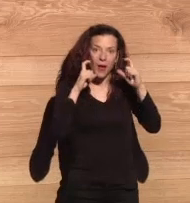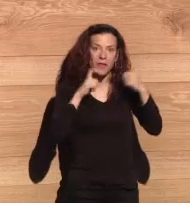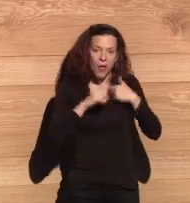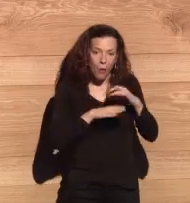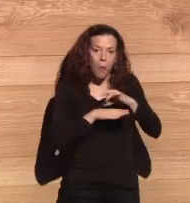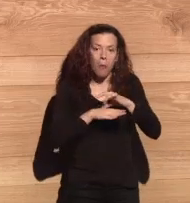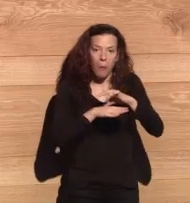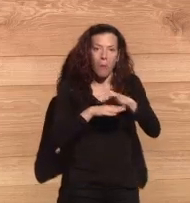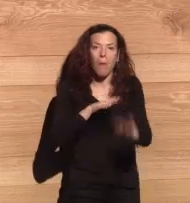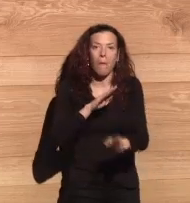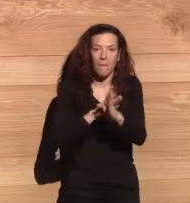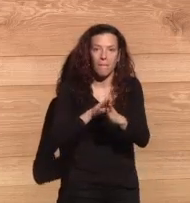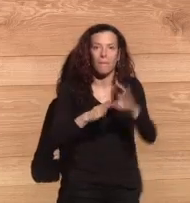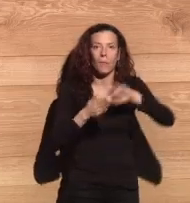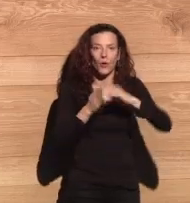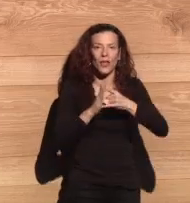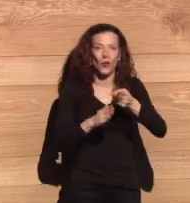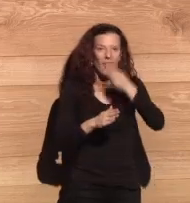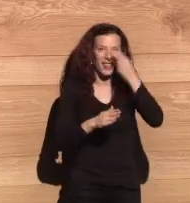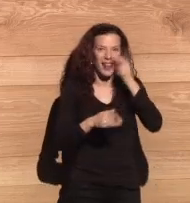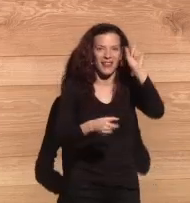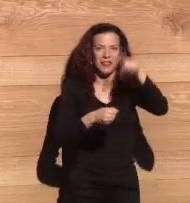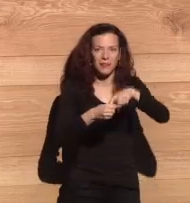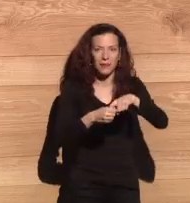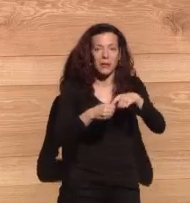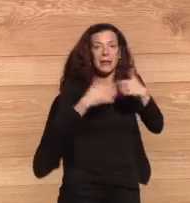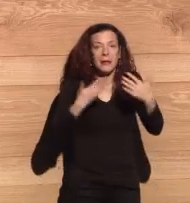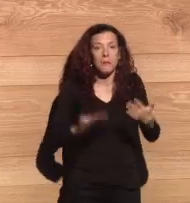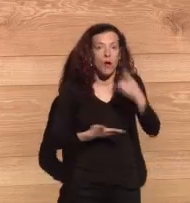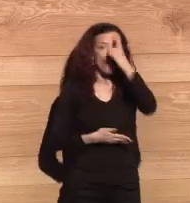en proyectos interesantes, ¿no? Lo que no sé si será